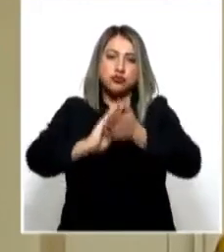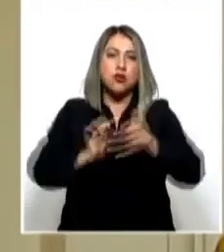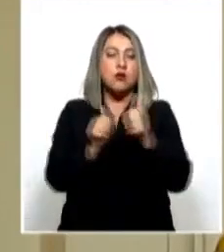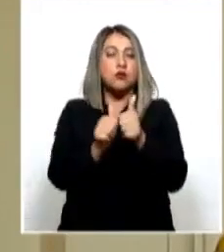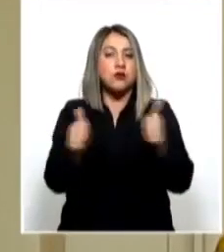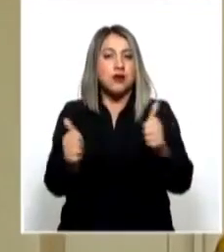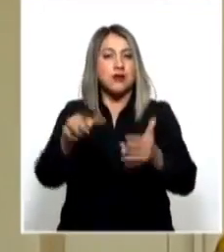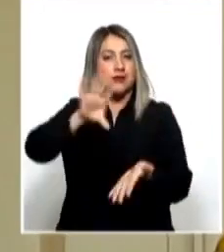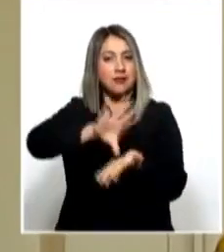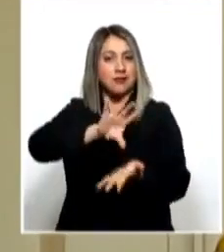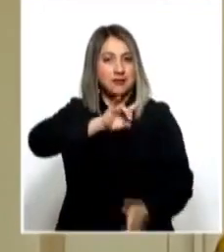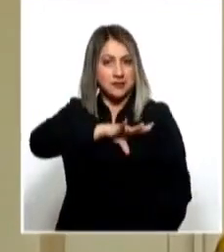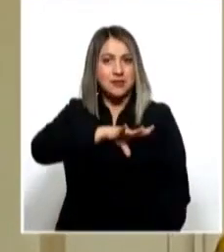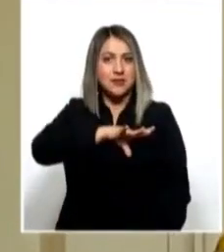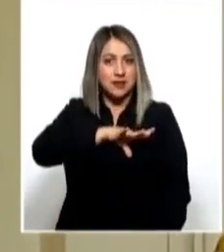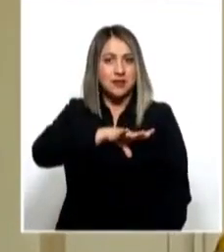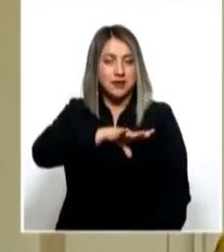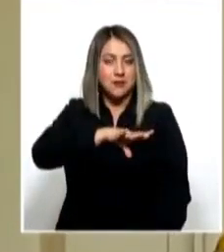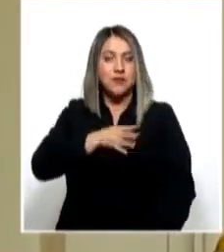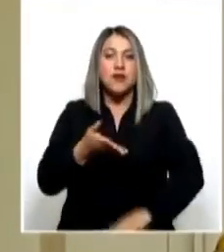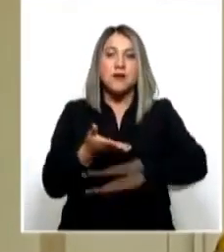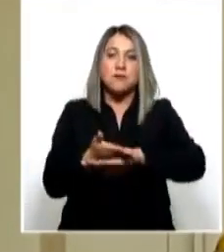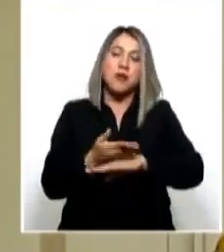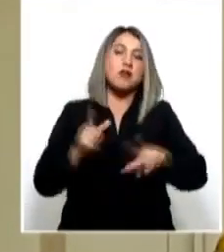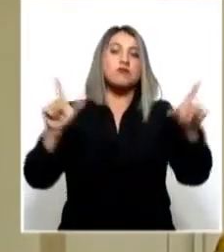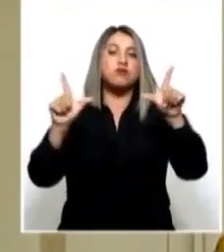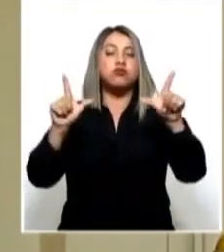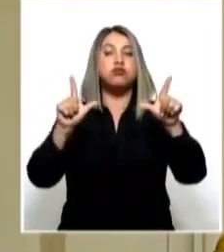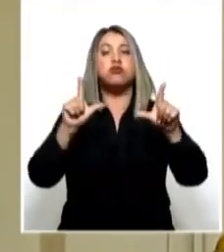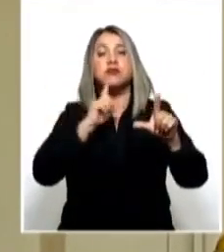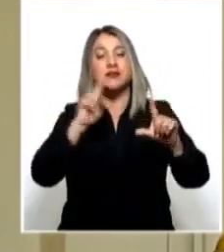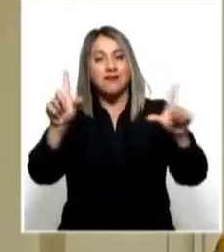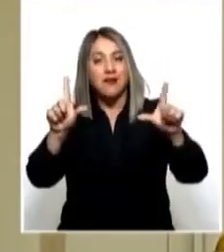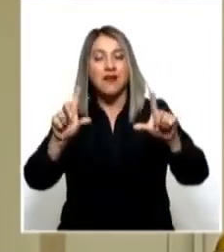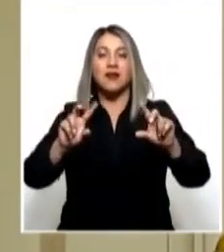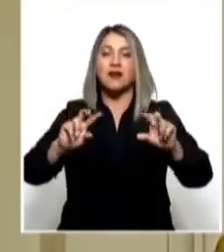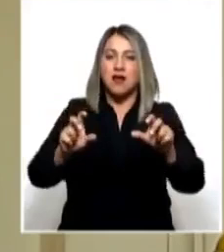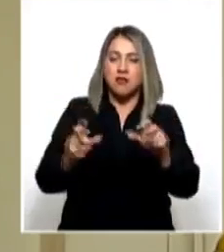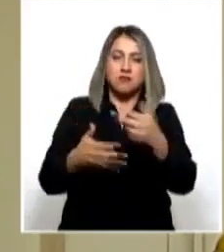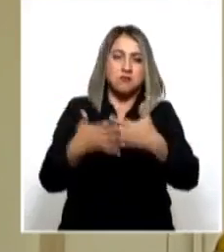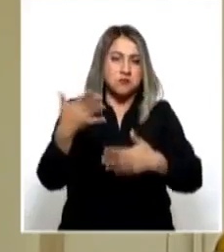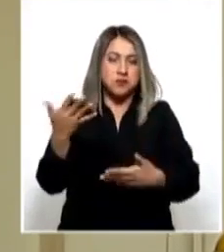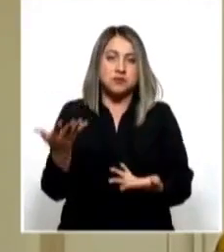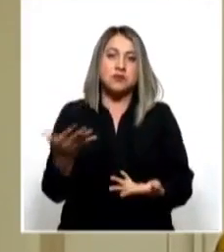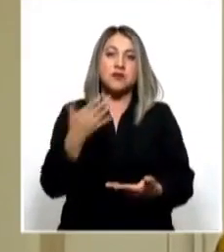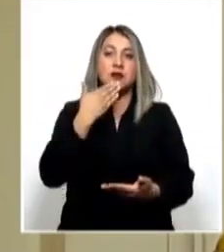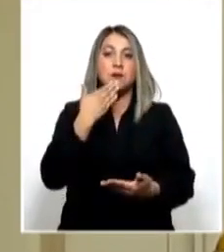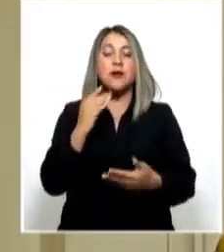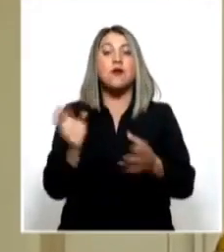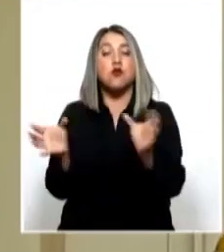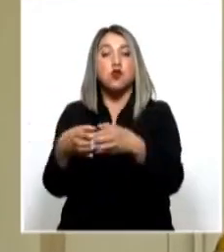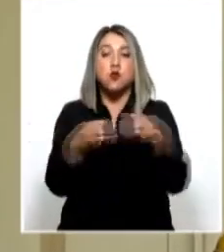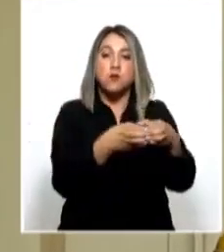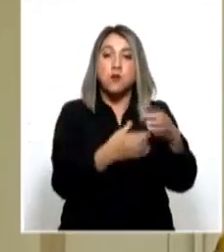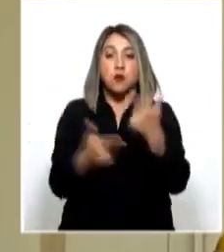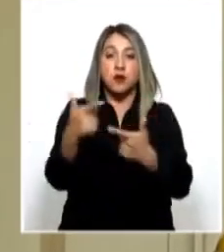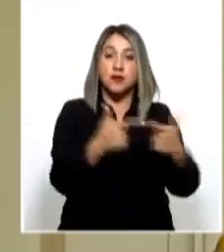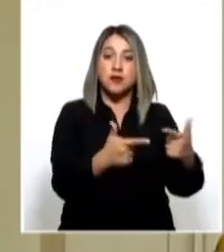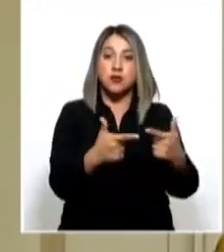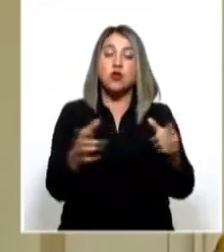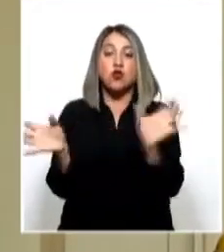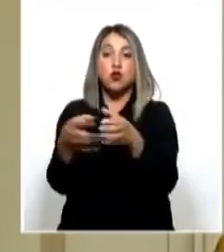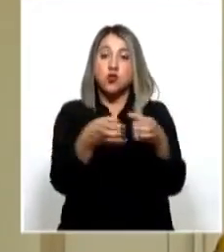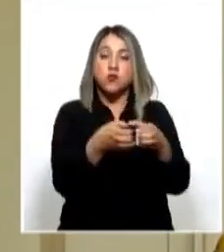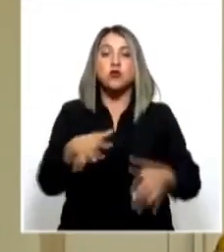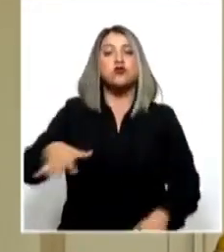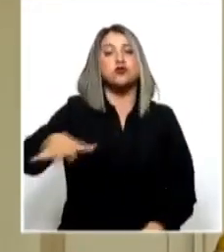país, de los medios de comunicación, de los partidos, de las organizaciones sociales y de cada uno de los habitantes